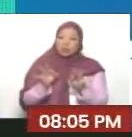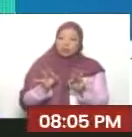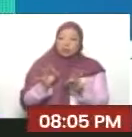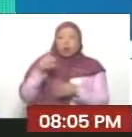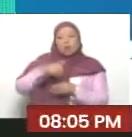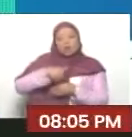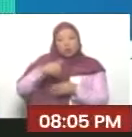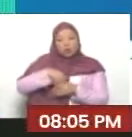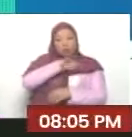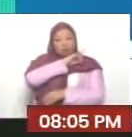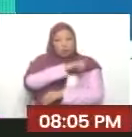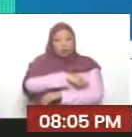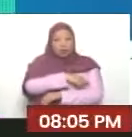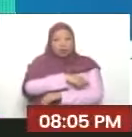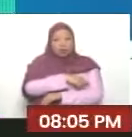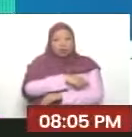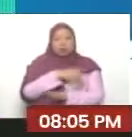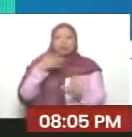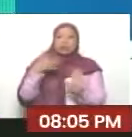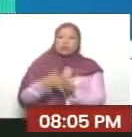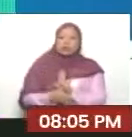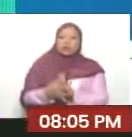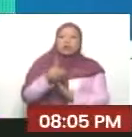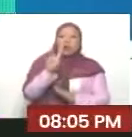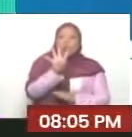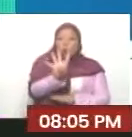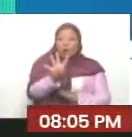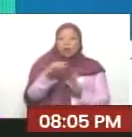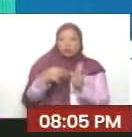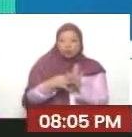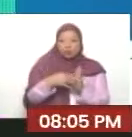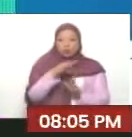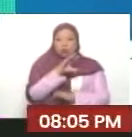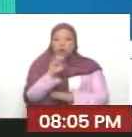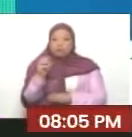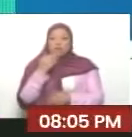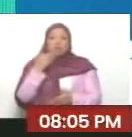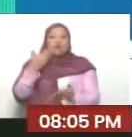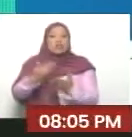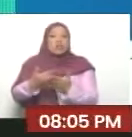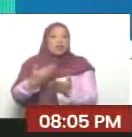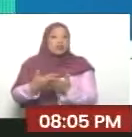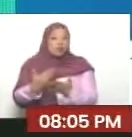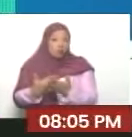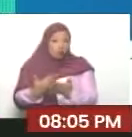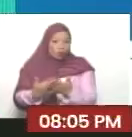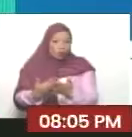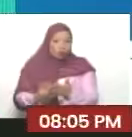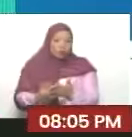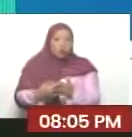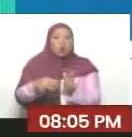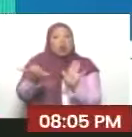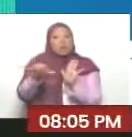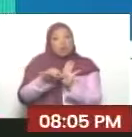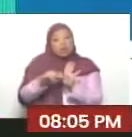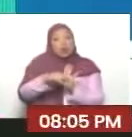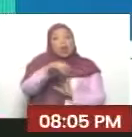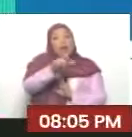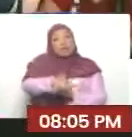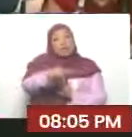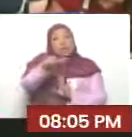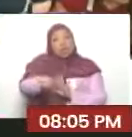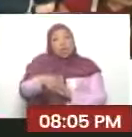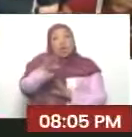el voto popular de 4.500 proyectos de los vecinos y vecinas